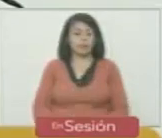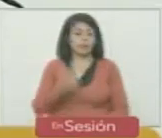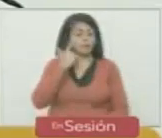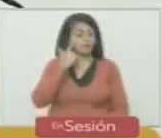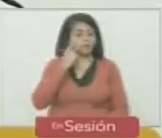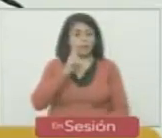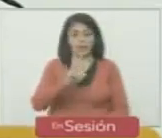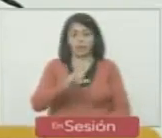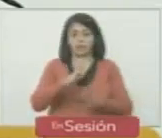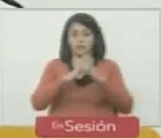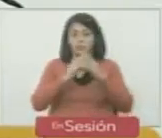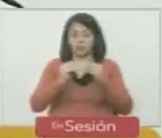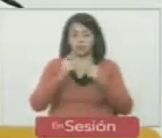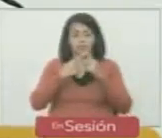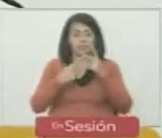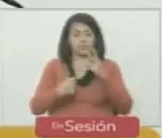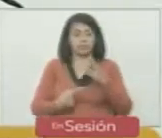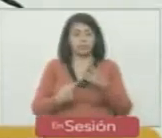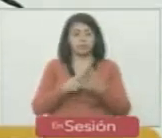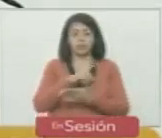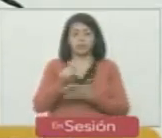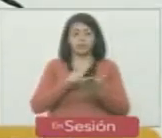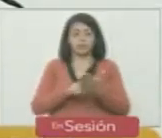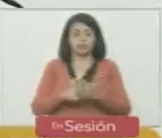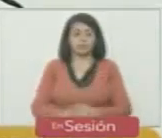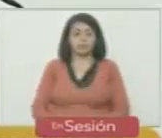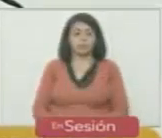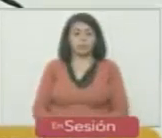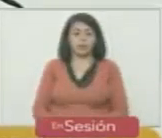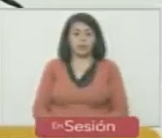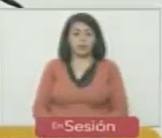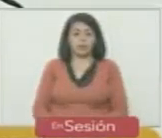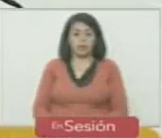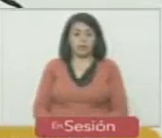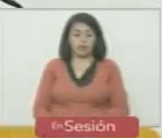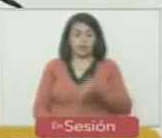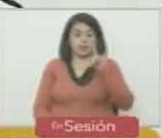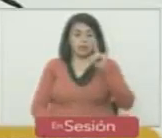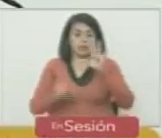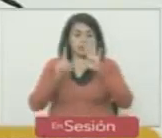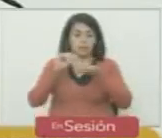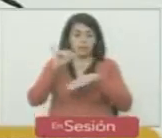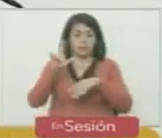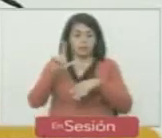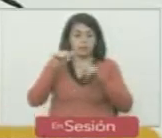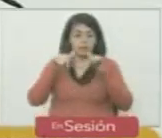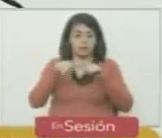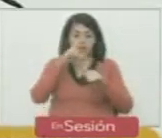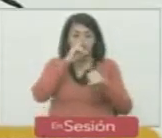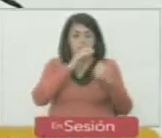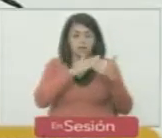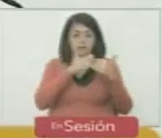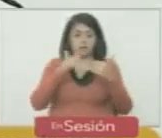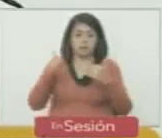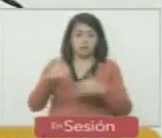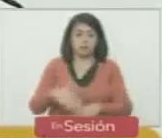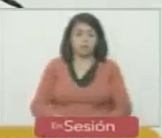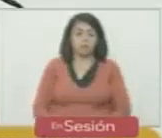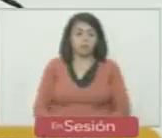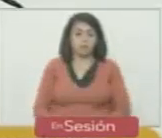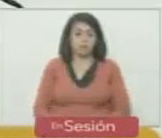contextualicemos el caso en su esencia. El día lunes 6 de julio del corriente,